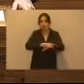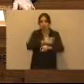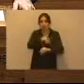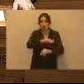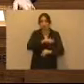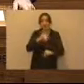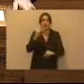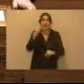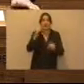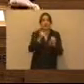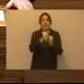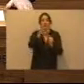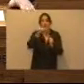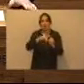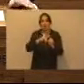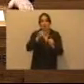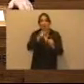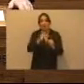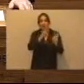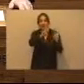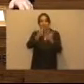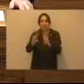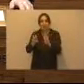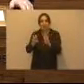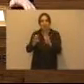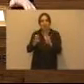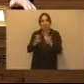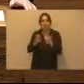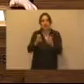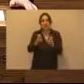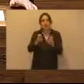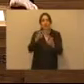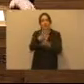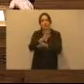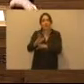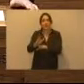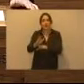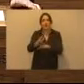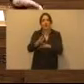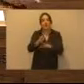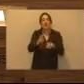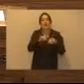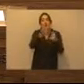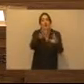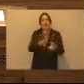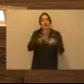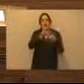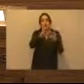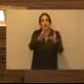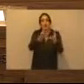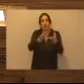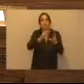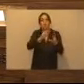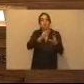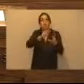23 de mayo, por el que se tratan y se establecen las medidas para el tratamiento homogéneo de la información sobre las listas de